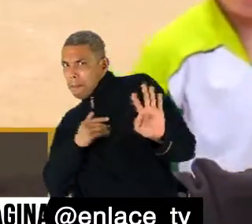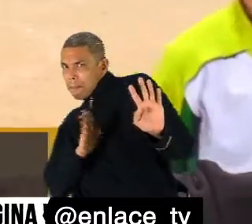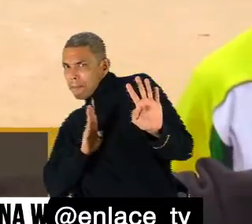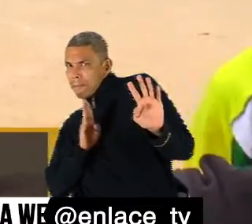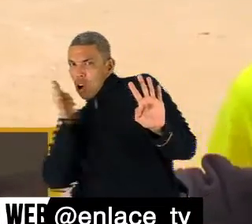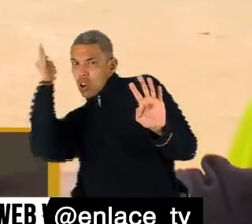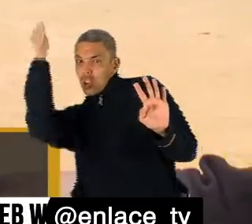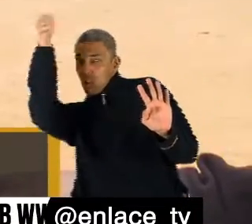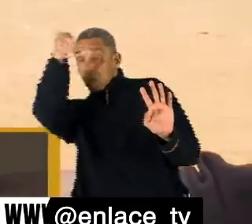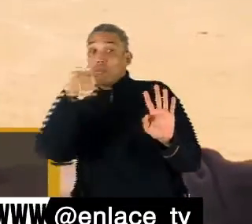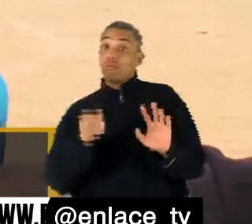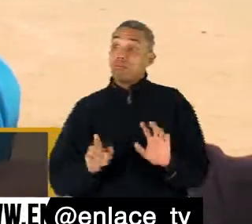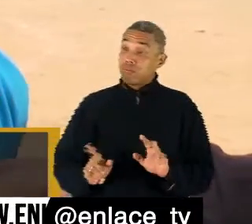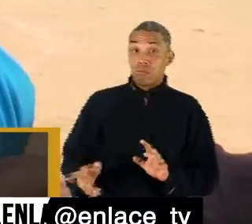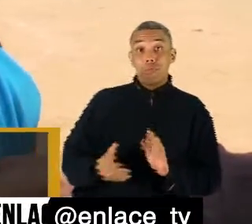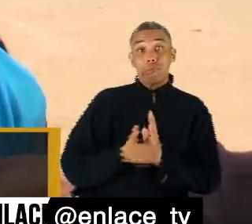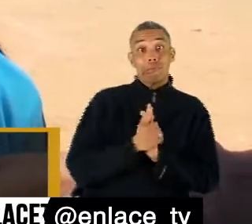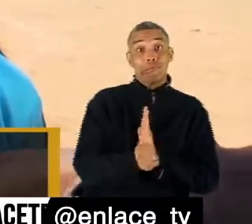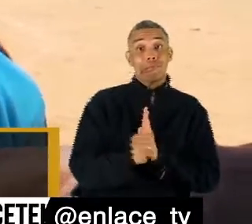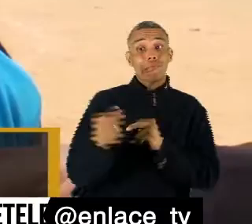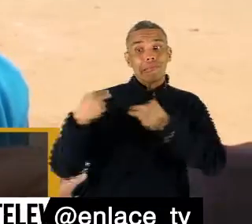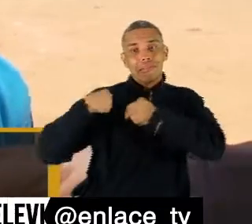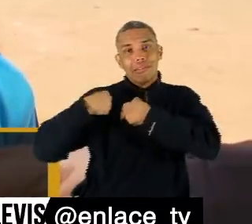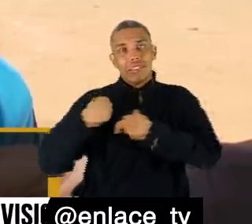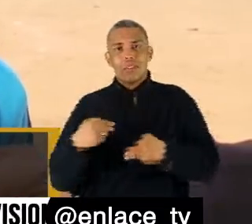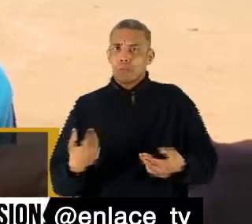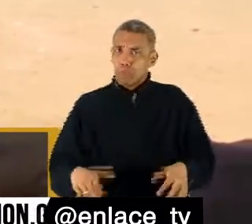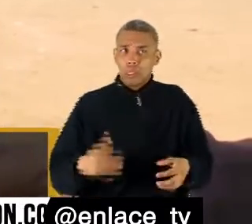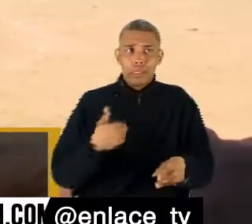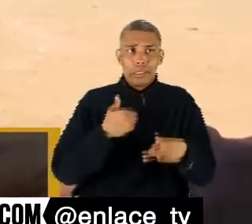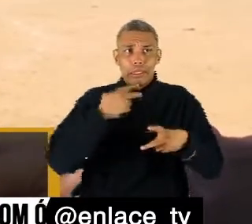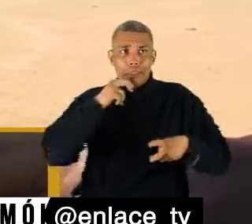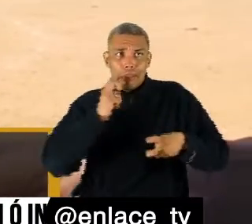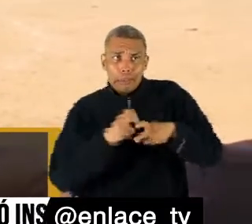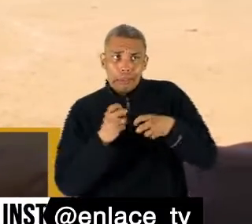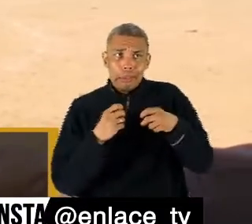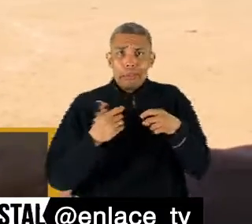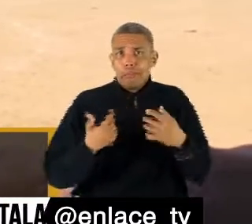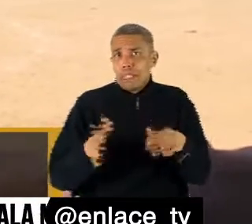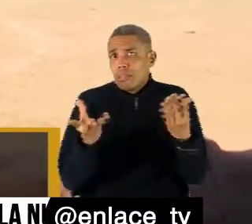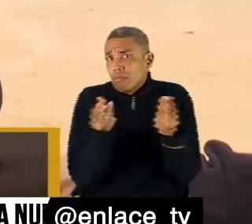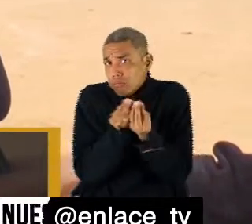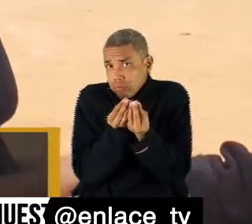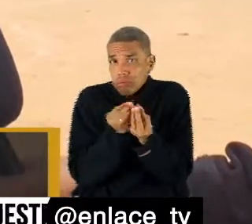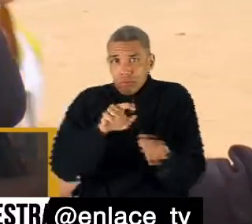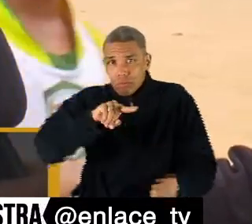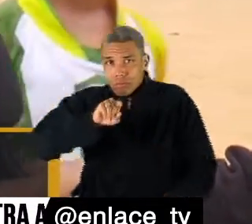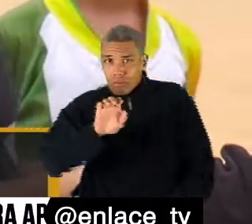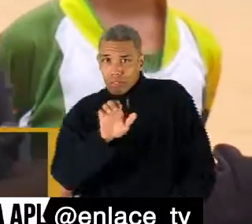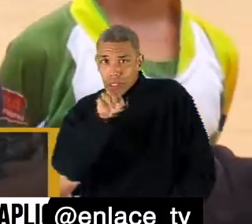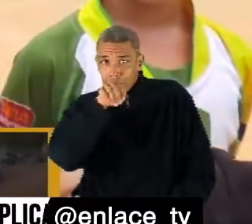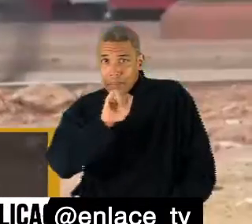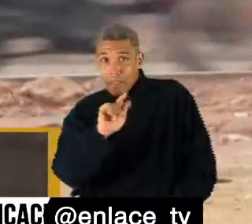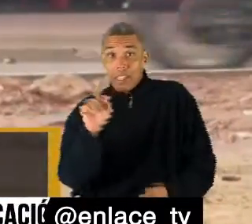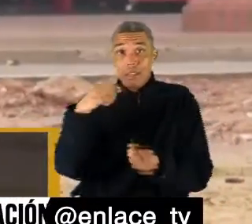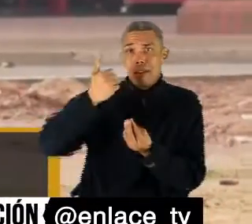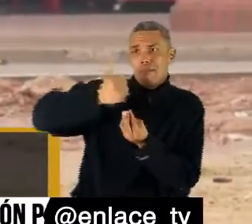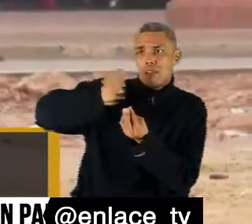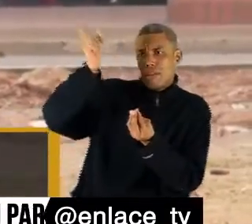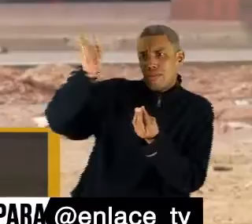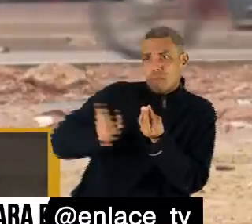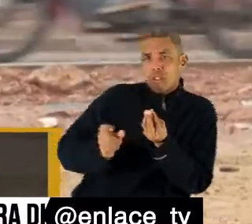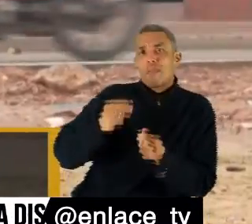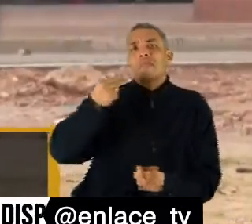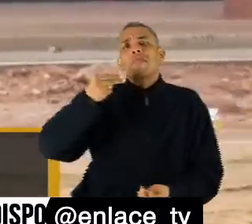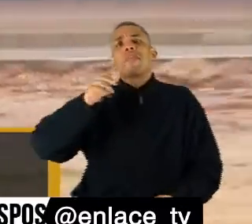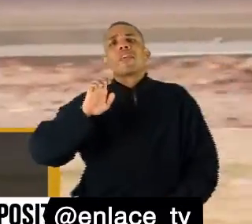pero aquí estamos con todos los amigos de Semillas del Nororiente. El profesor se llama Héctor Moreno.